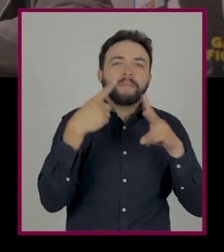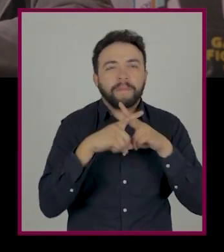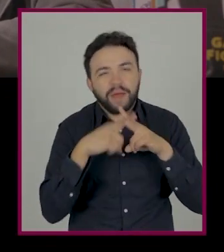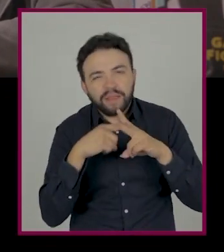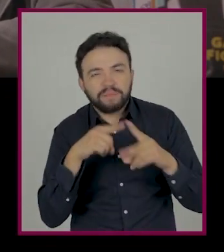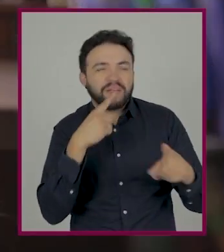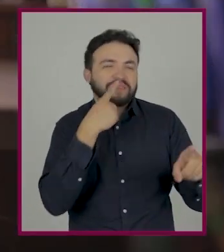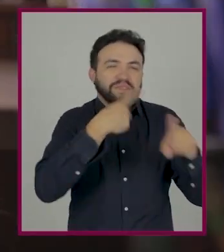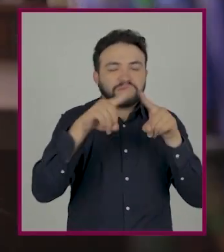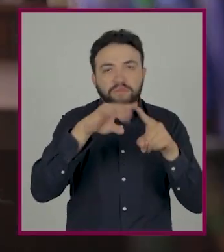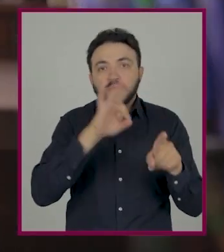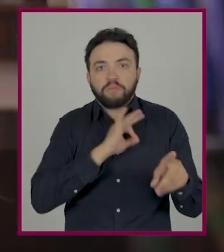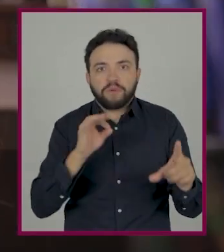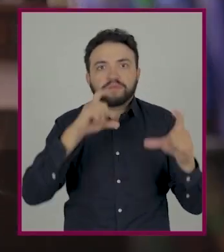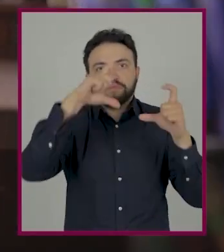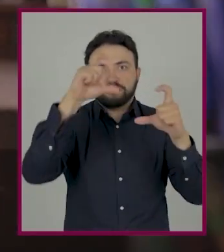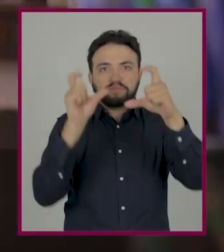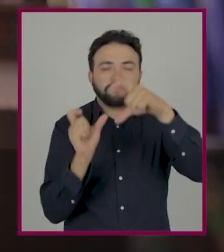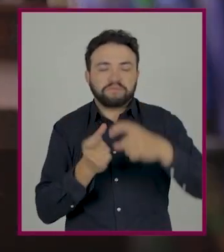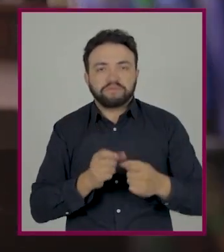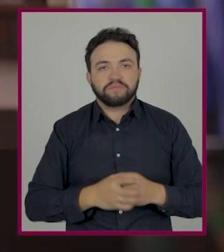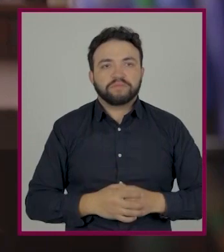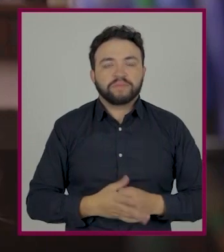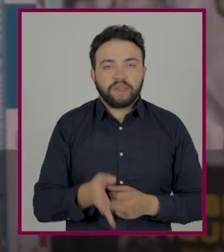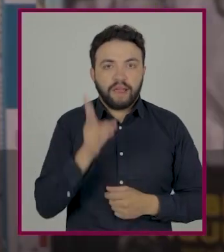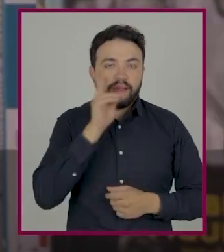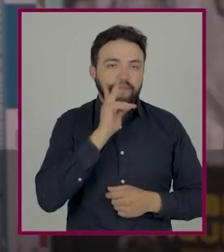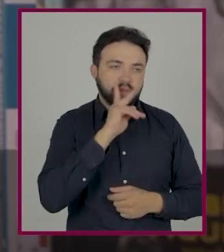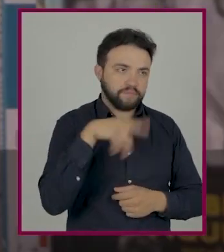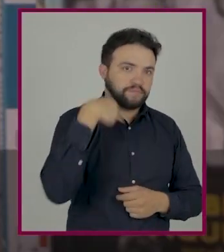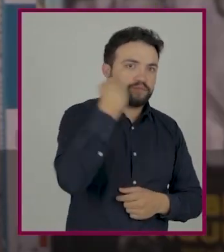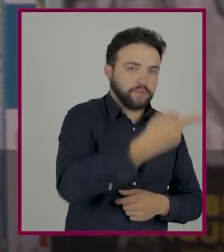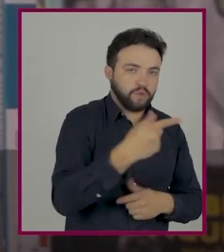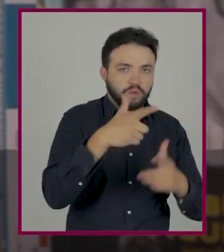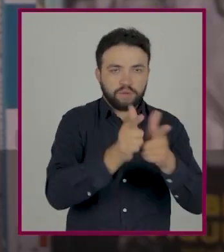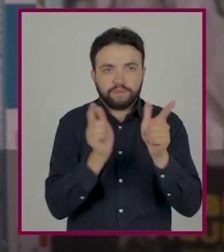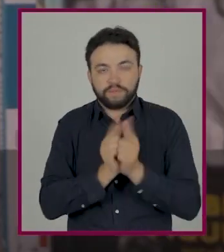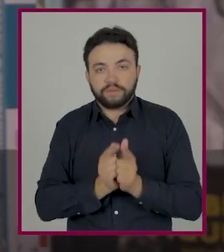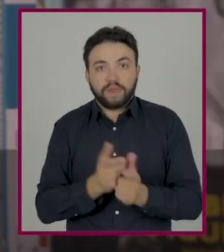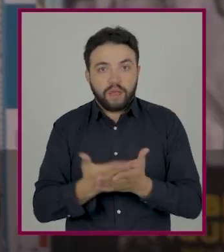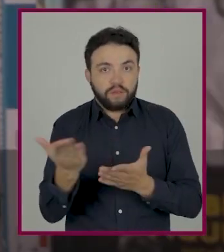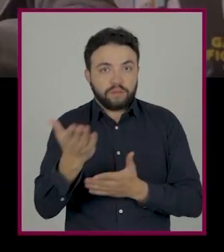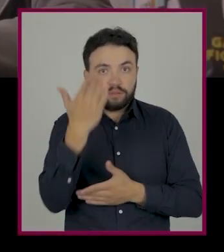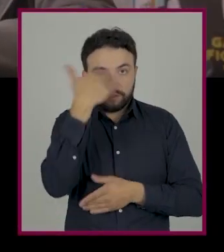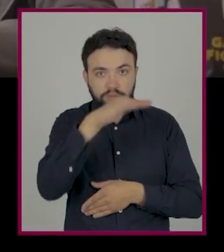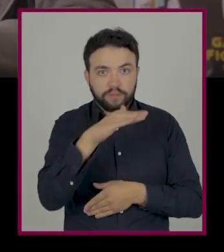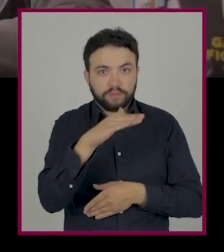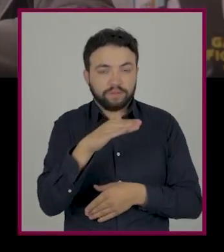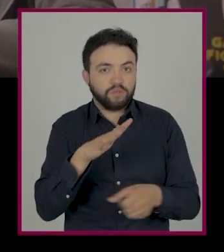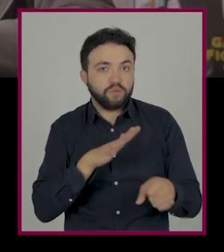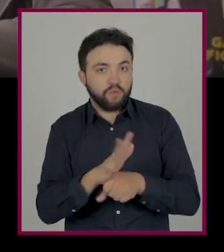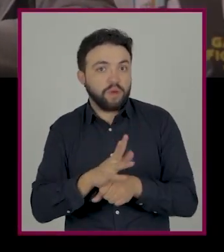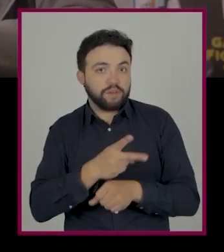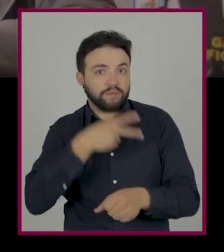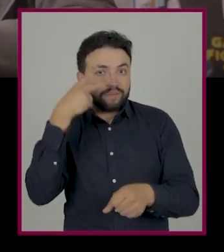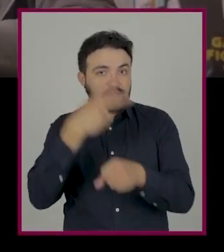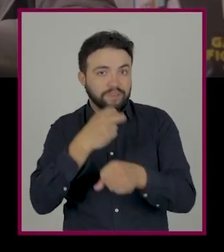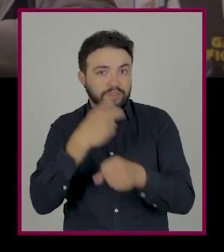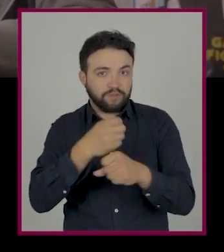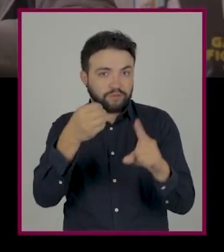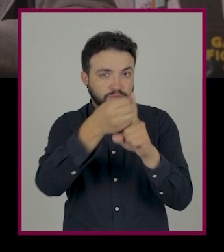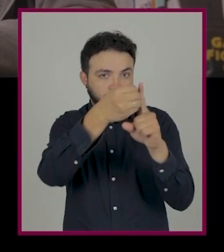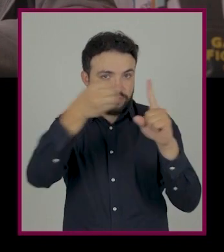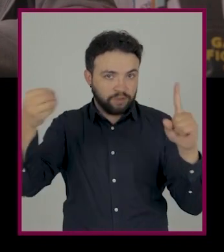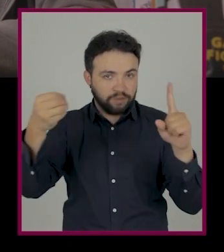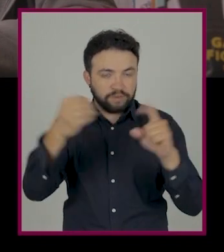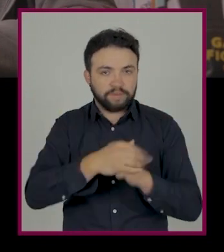y la literatura hasta la lógica y las matemáticas. Bien, veamos la siguiente. Ahora sí, ¿estás listo para conocer